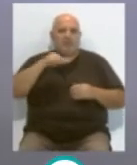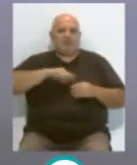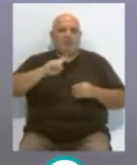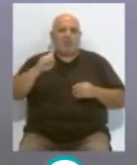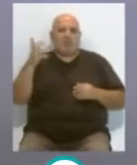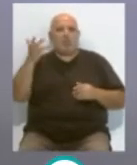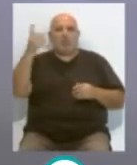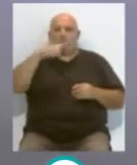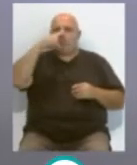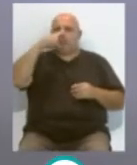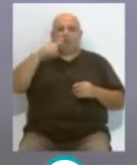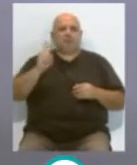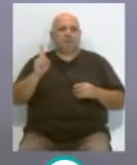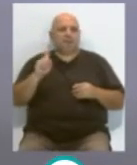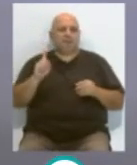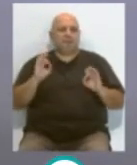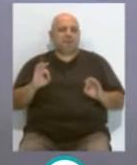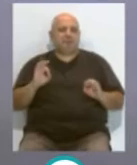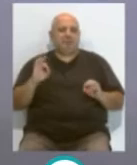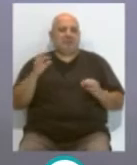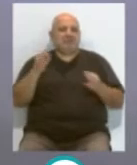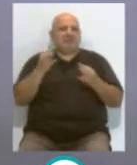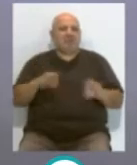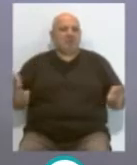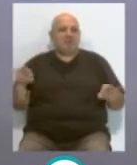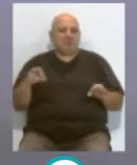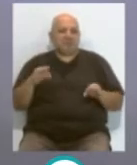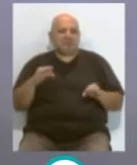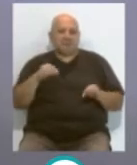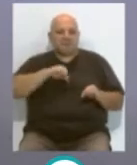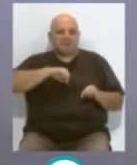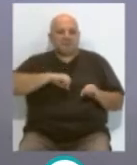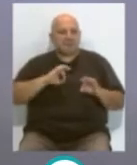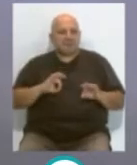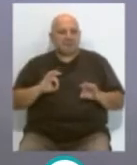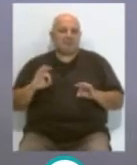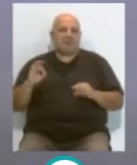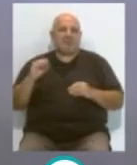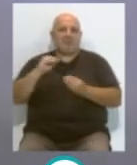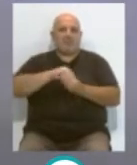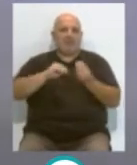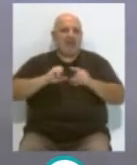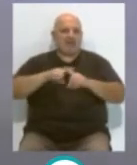la cabeza, sigue siendo el mismo chico simple, sencillo, que estaba en Las Palmas.